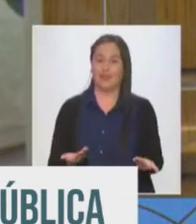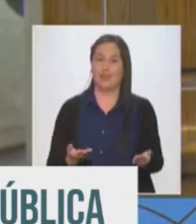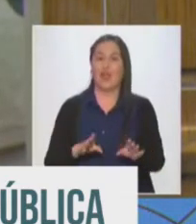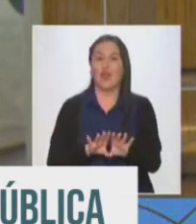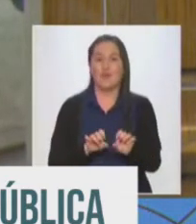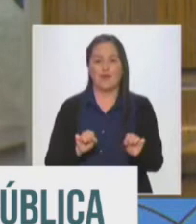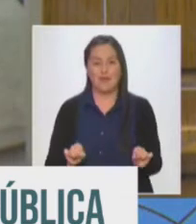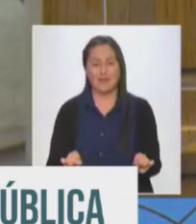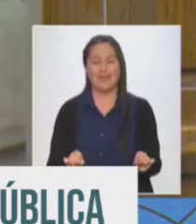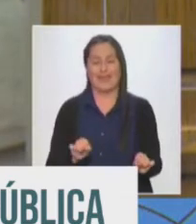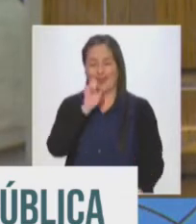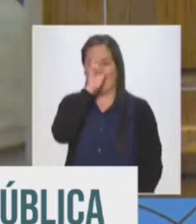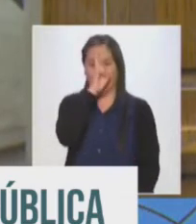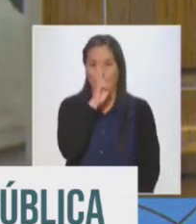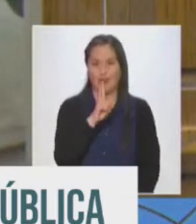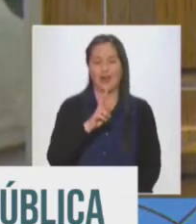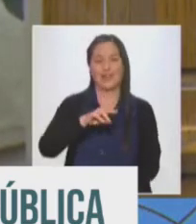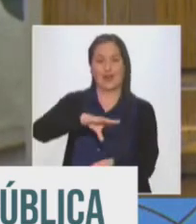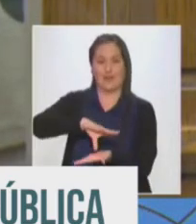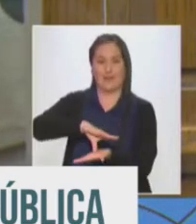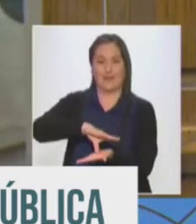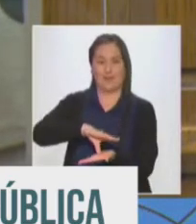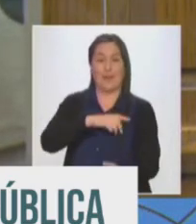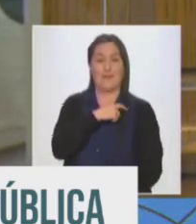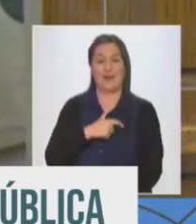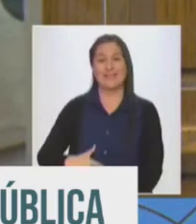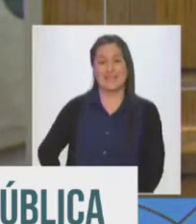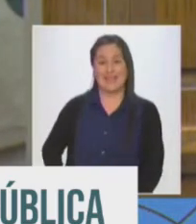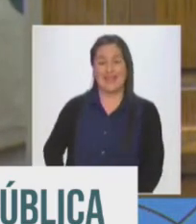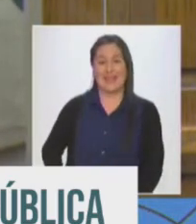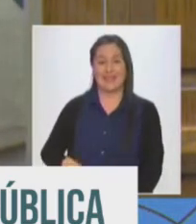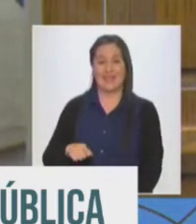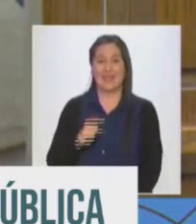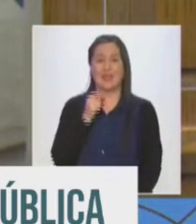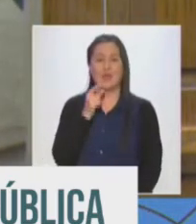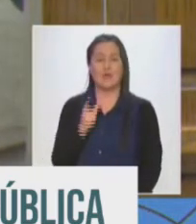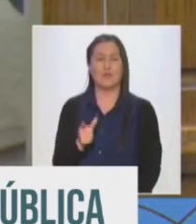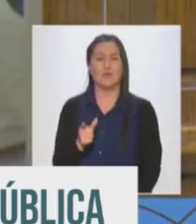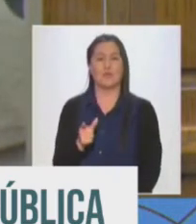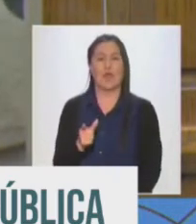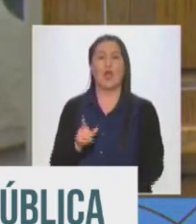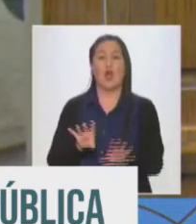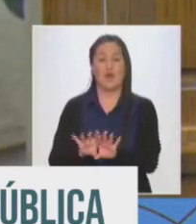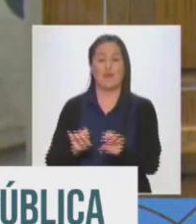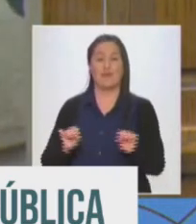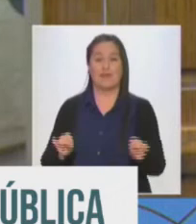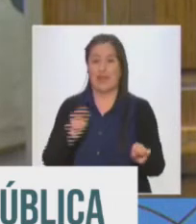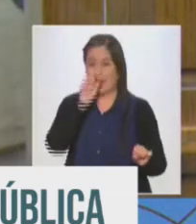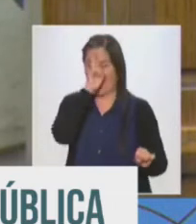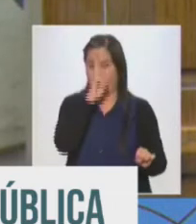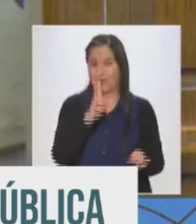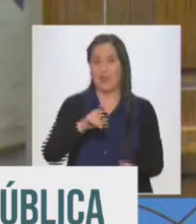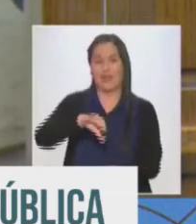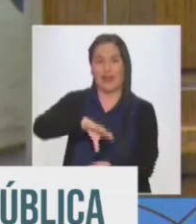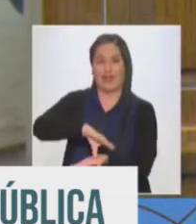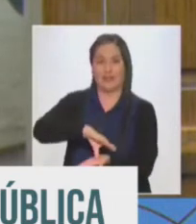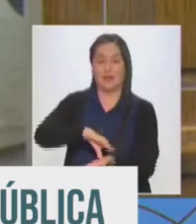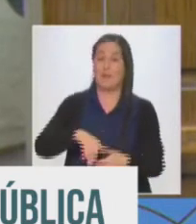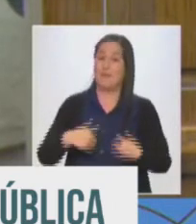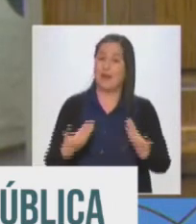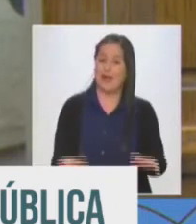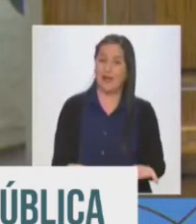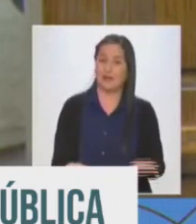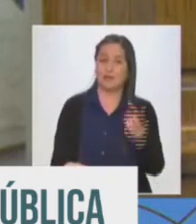gravemente el honor de la nación. El presidente se le imputa haber comprometido entonces gravemente el honor de la nación. Para ello,